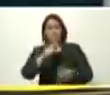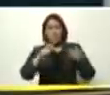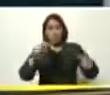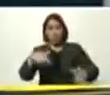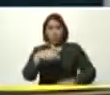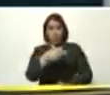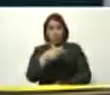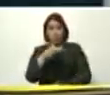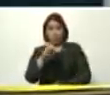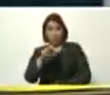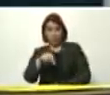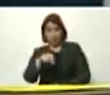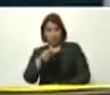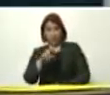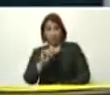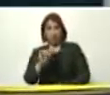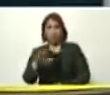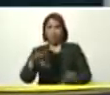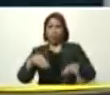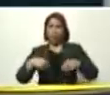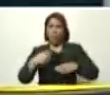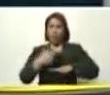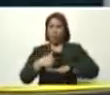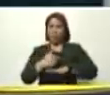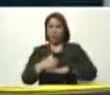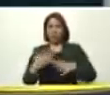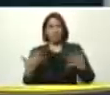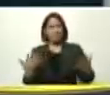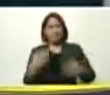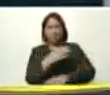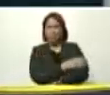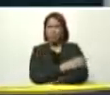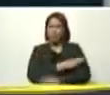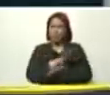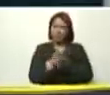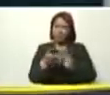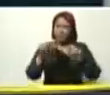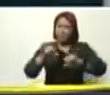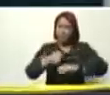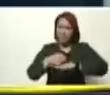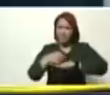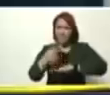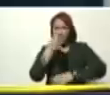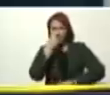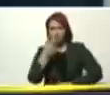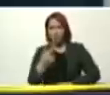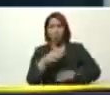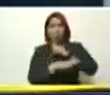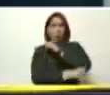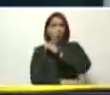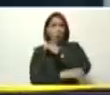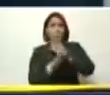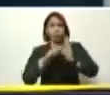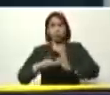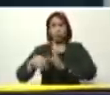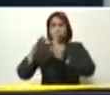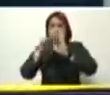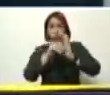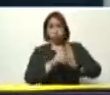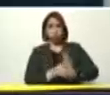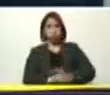de Capriles, cuando toman una gobernación. El desastre, el abandono, la corruptela,